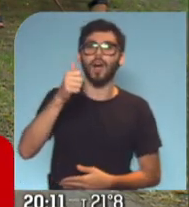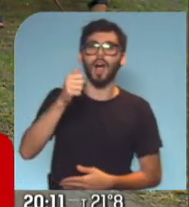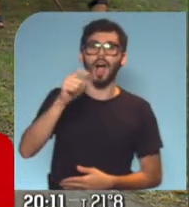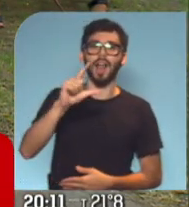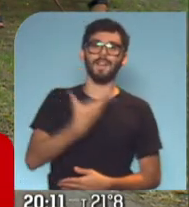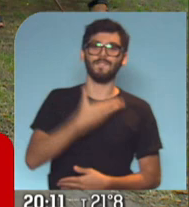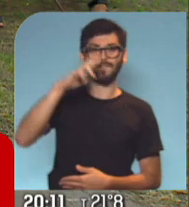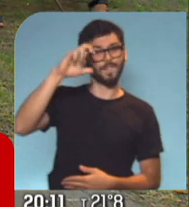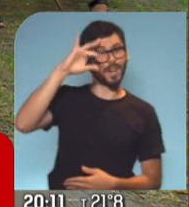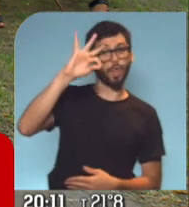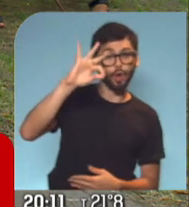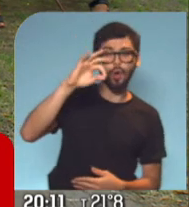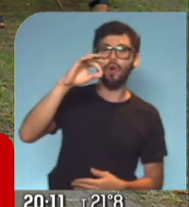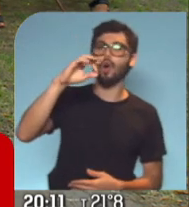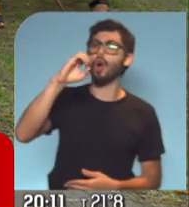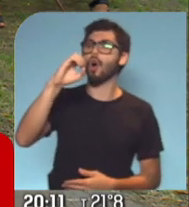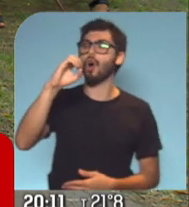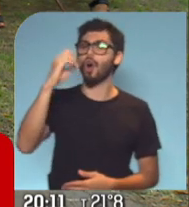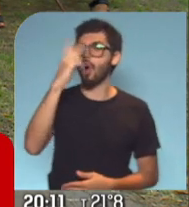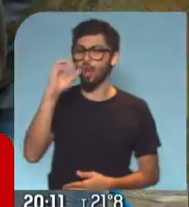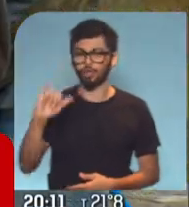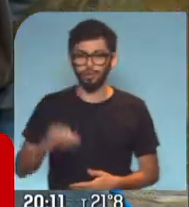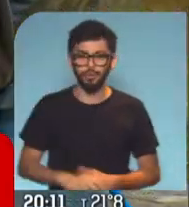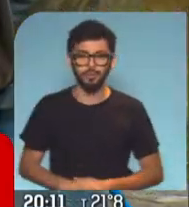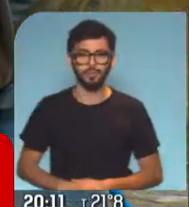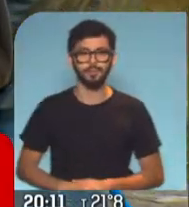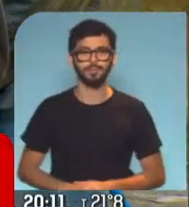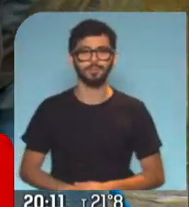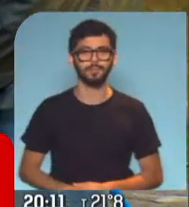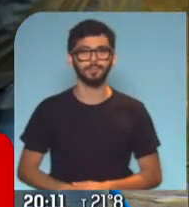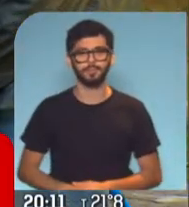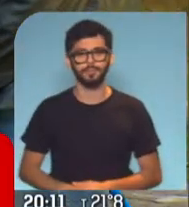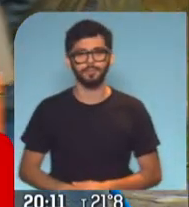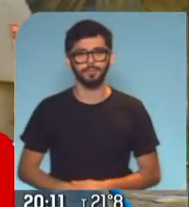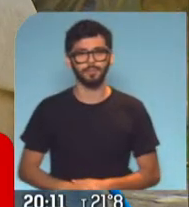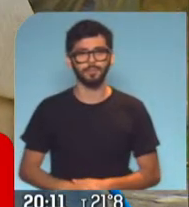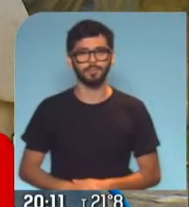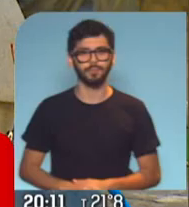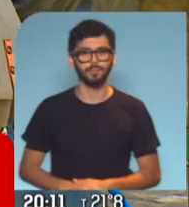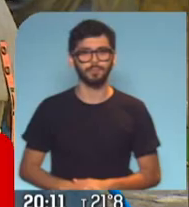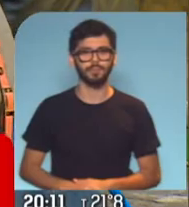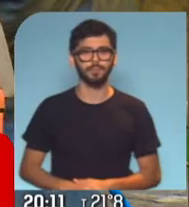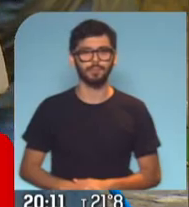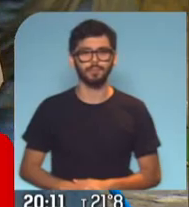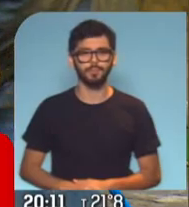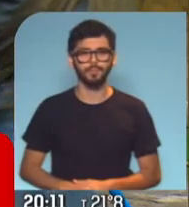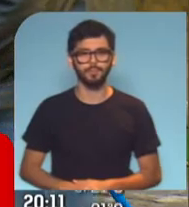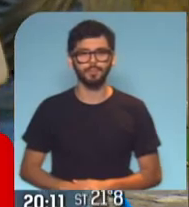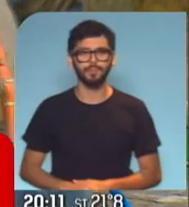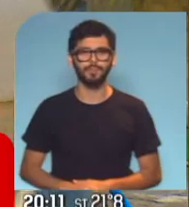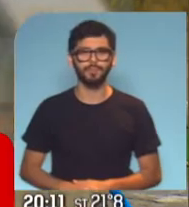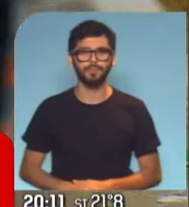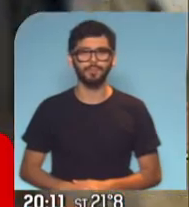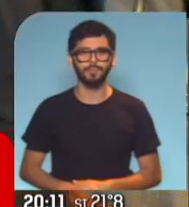Alfredo Martínez de Hoz. Se abre, señores, un nuevo capítulo en la historia económica argentina.